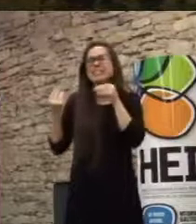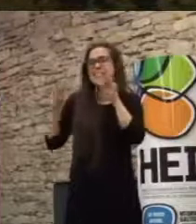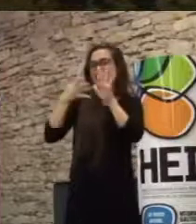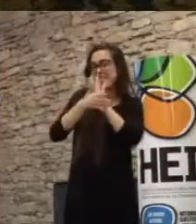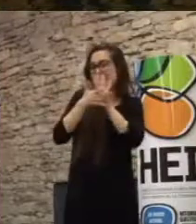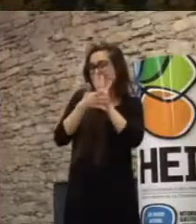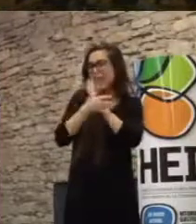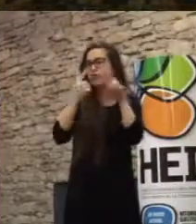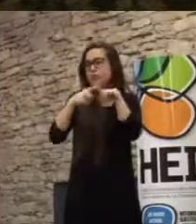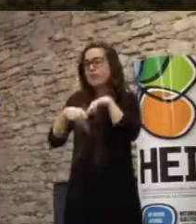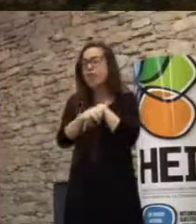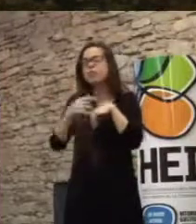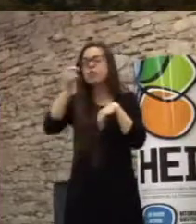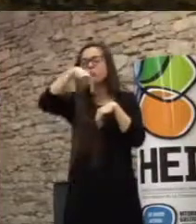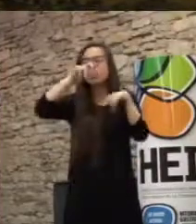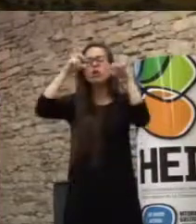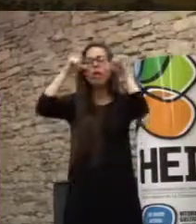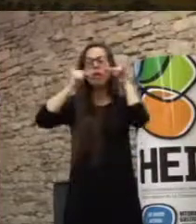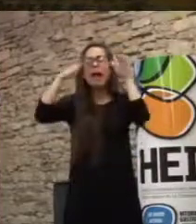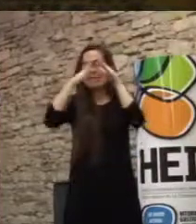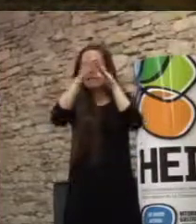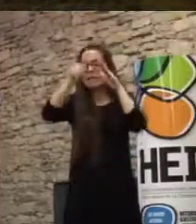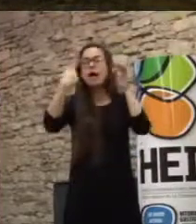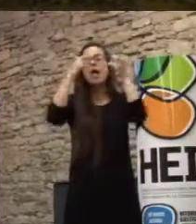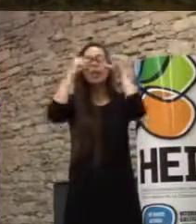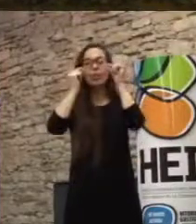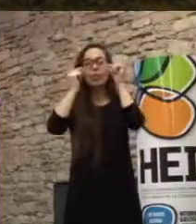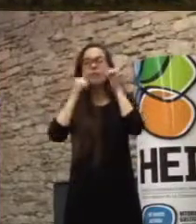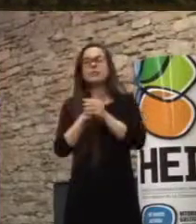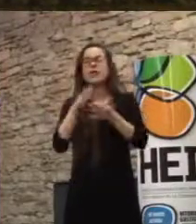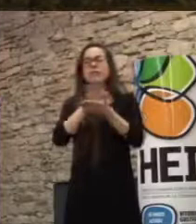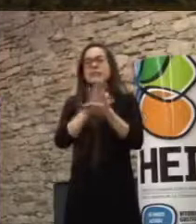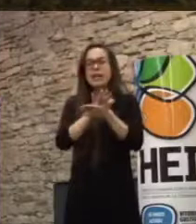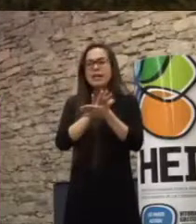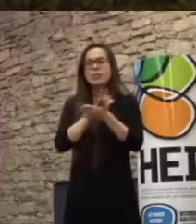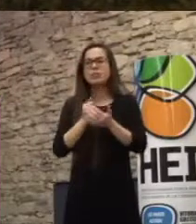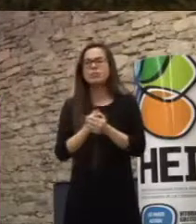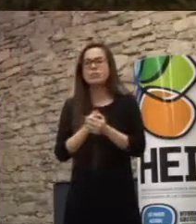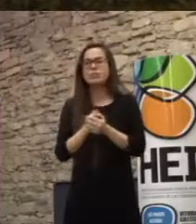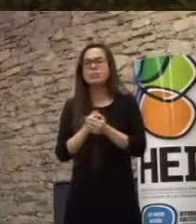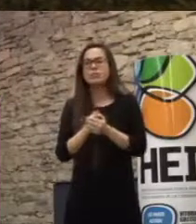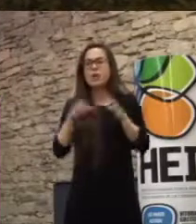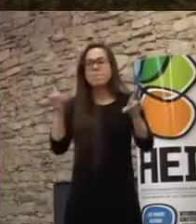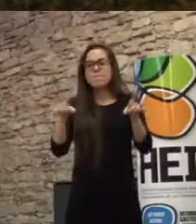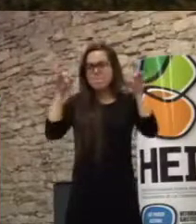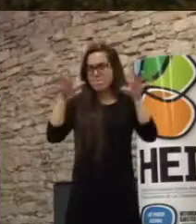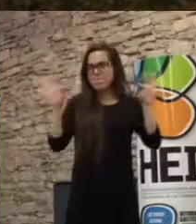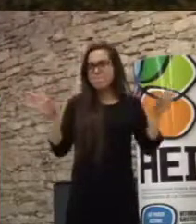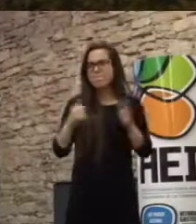por favor cerrar los ojos en casa también cierra los ojos eso es muy bien tranquilo soy mago no chorizo no pasa nada perfecto